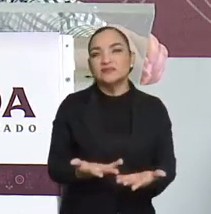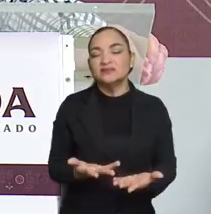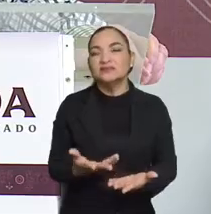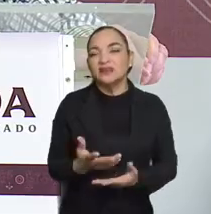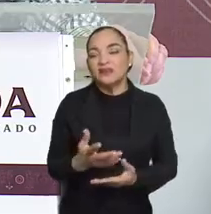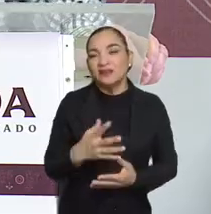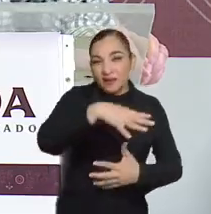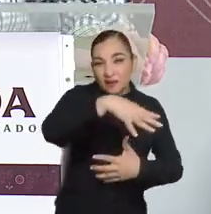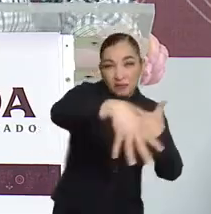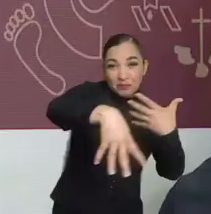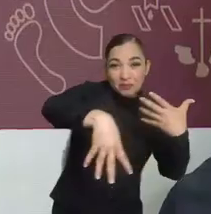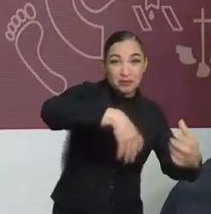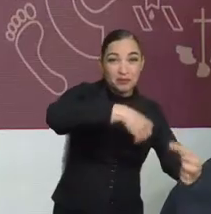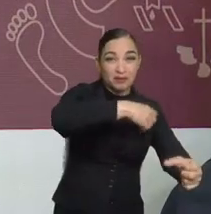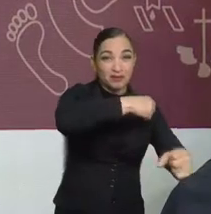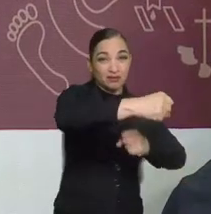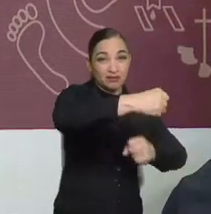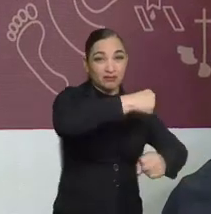las asesinen.